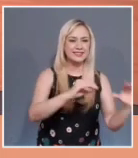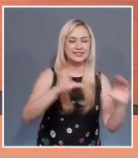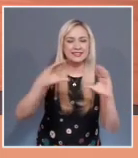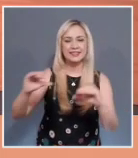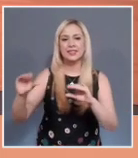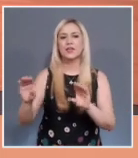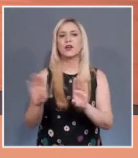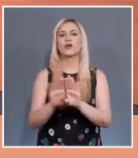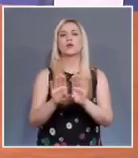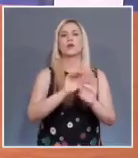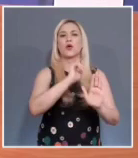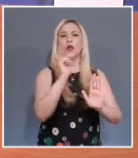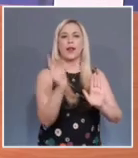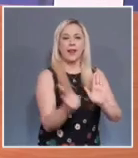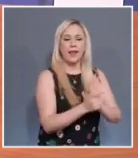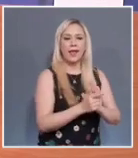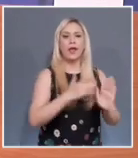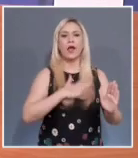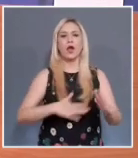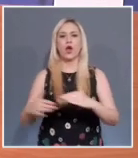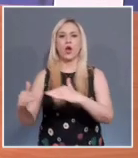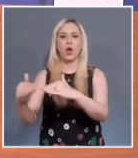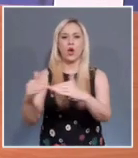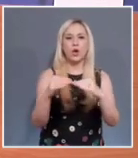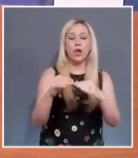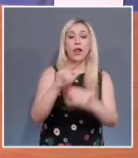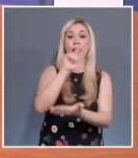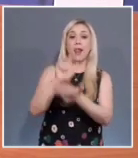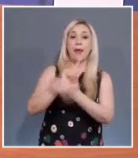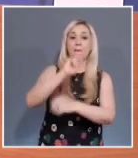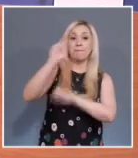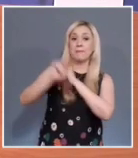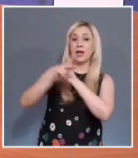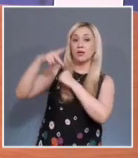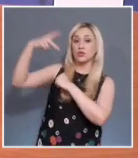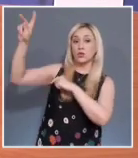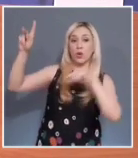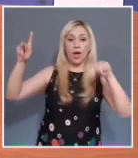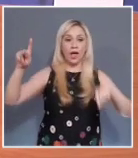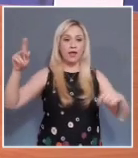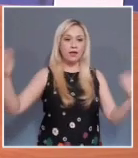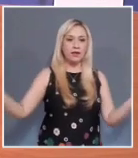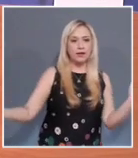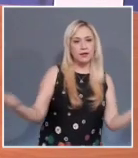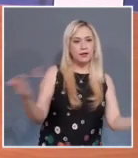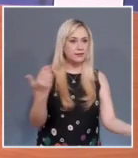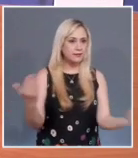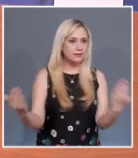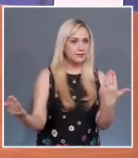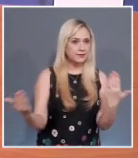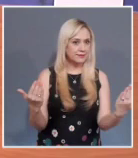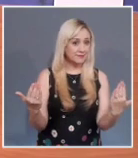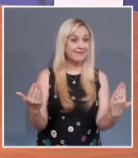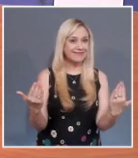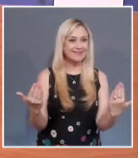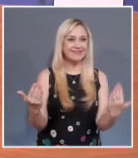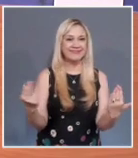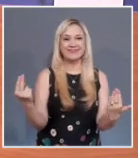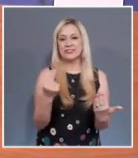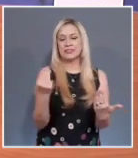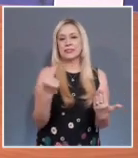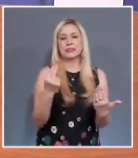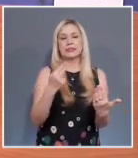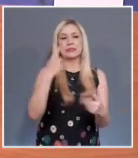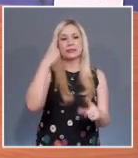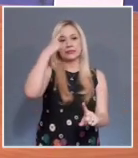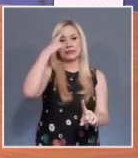y comparado. Me parece que ha llegado el momento en el cual nos pongamos de manera prudente y racional a analizar